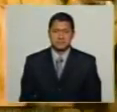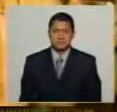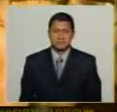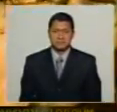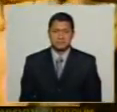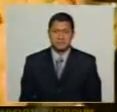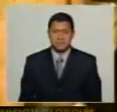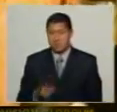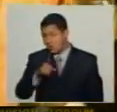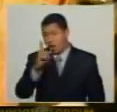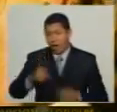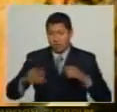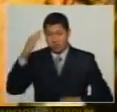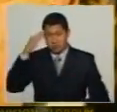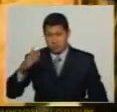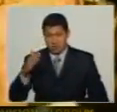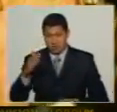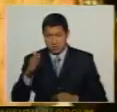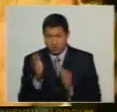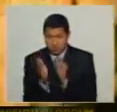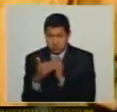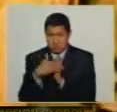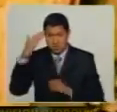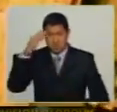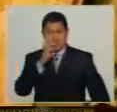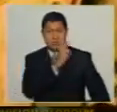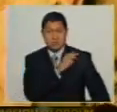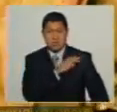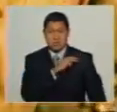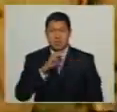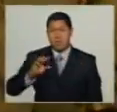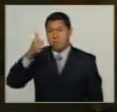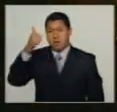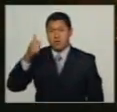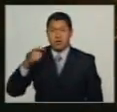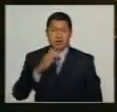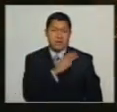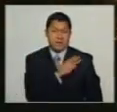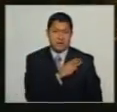Los sublevados están entre los grados tenientes, coroneles, mayores y capitanes.